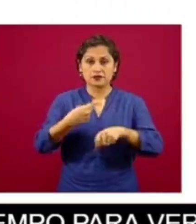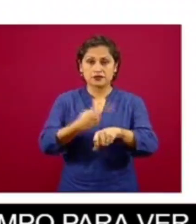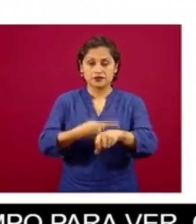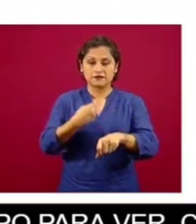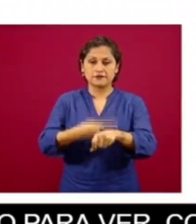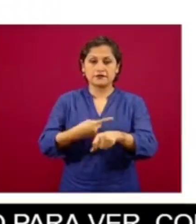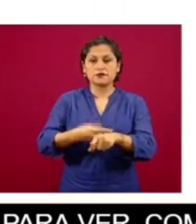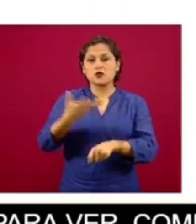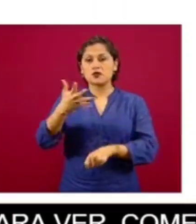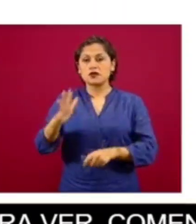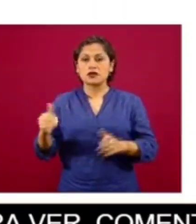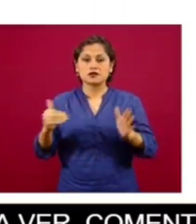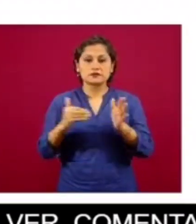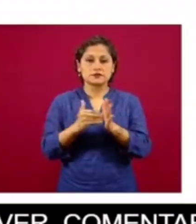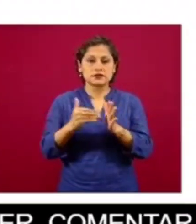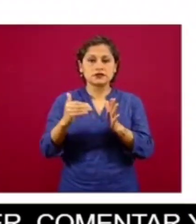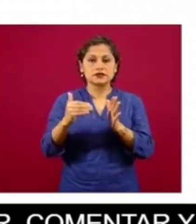de